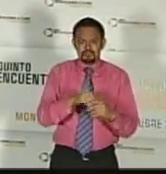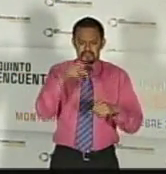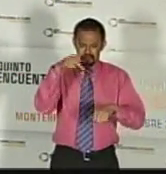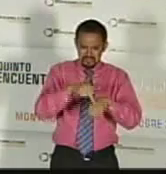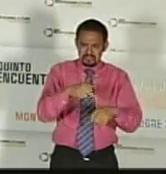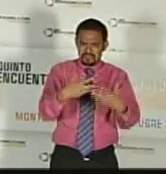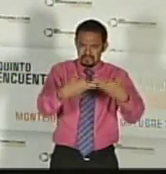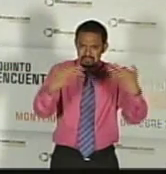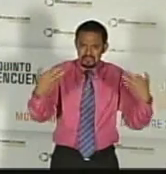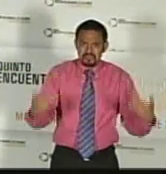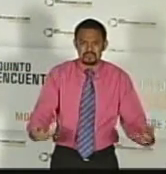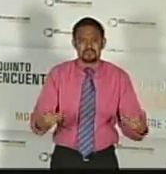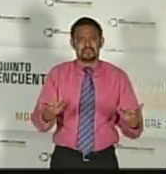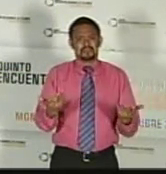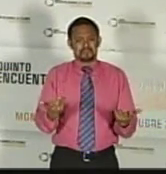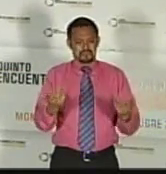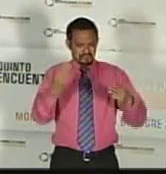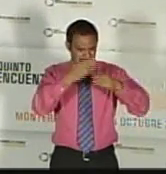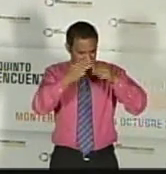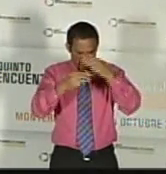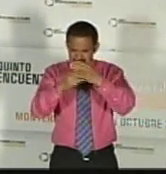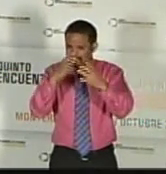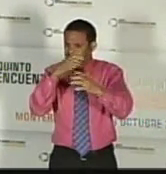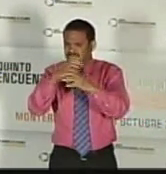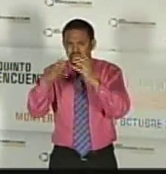tierra, bacterias,